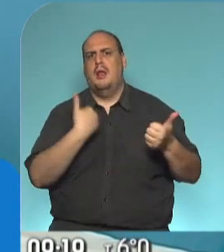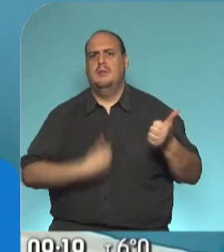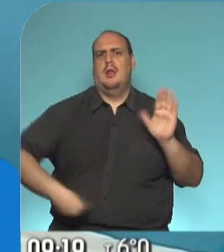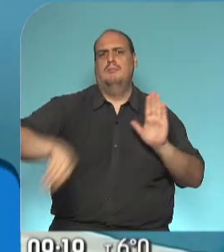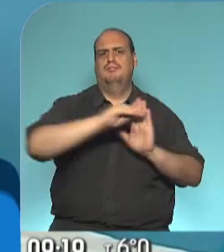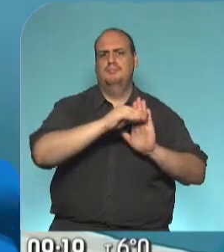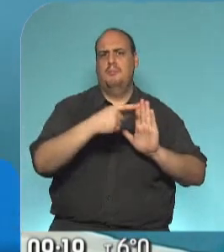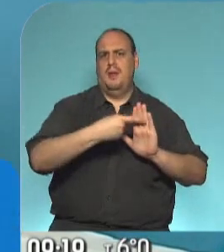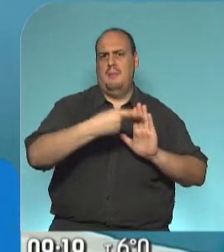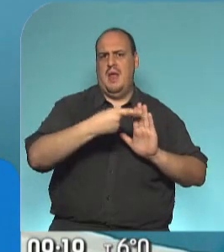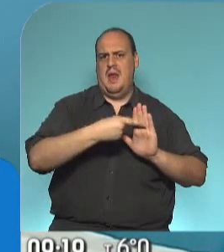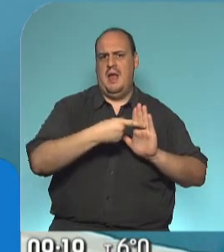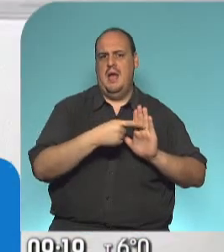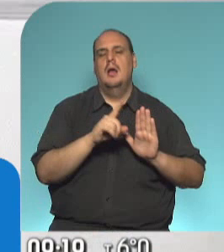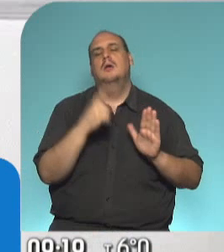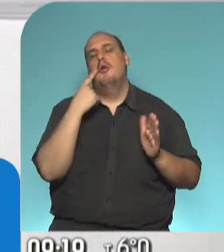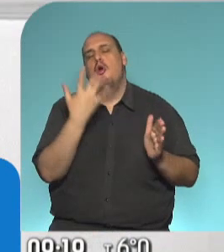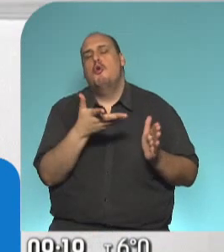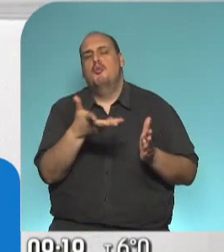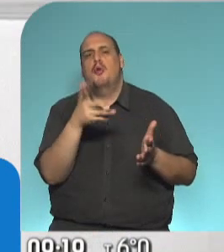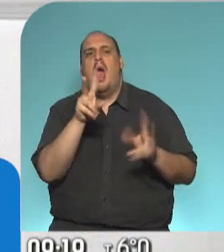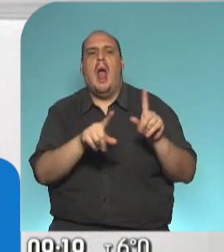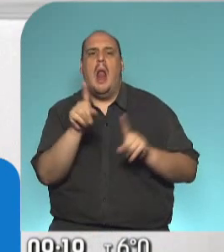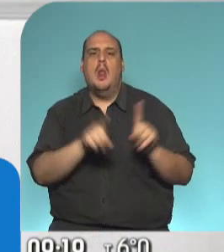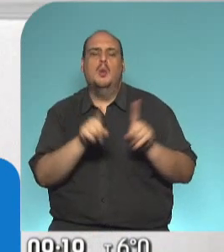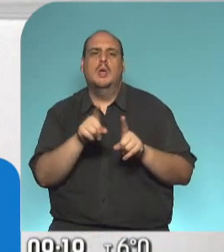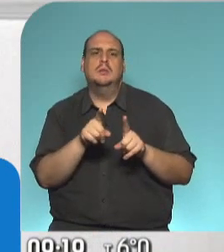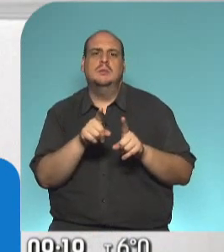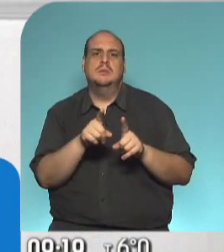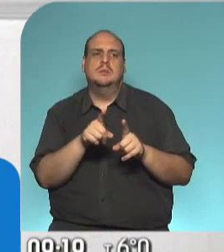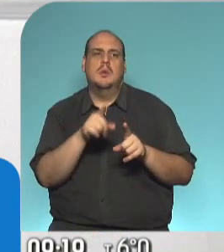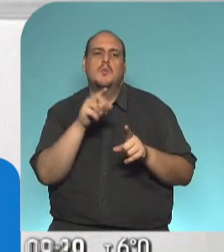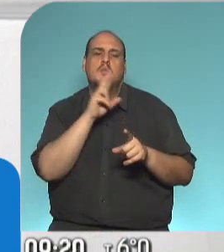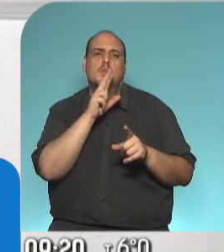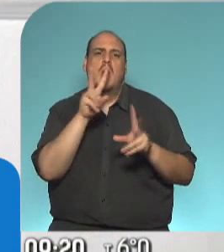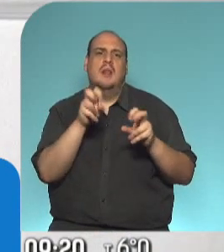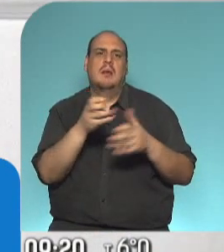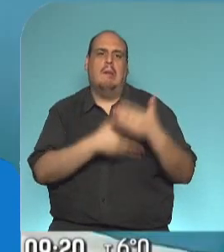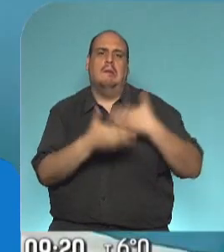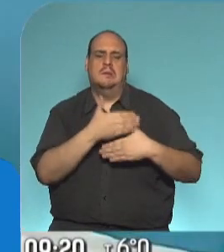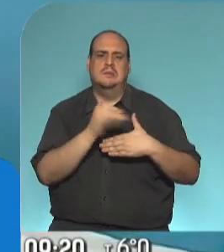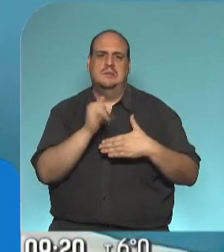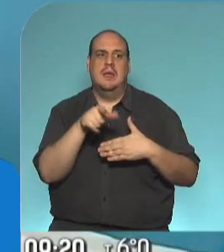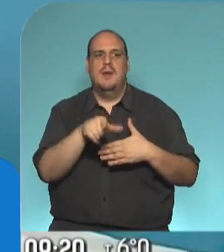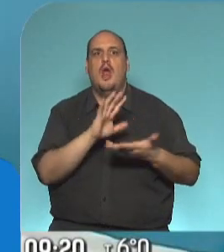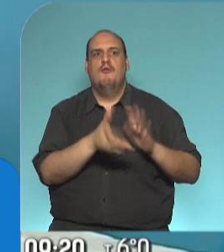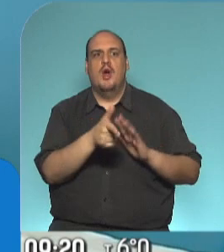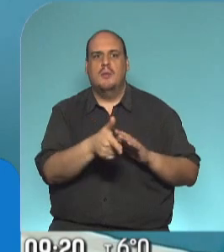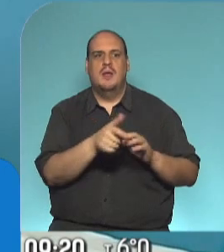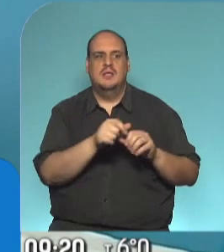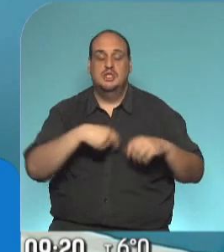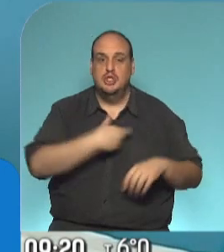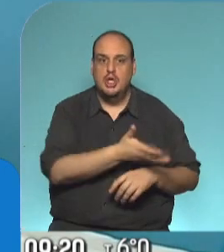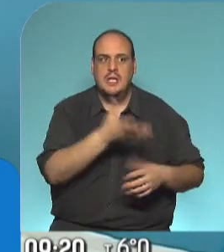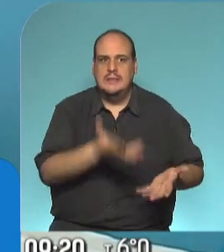en que no existan efectos que por supuesto son de retroceso para las mujeres, pero sí en intentar paliar los efectos